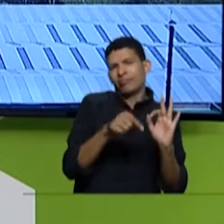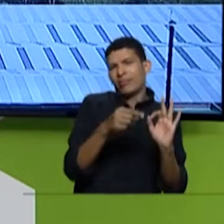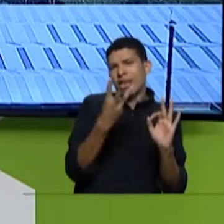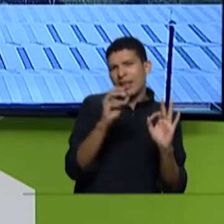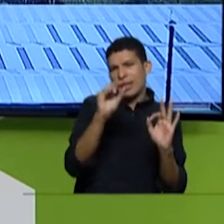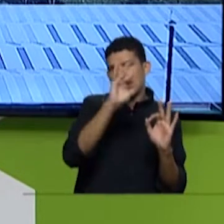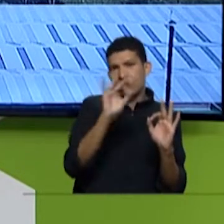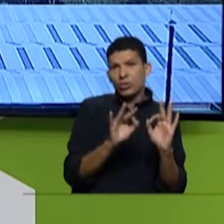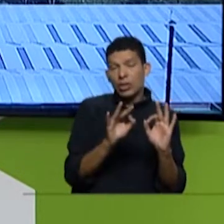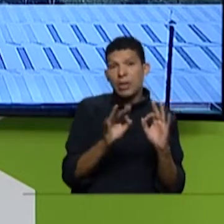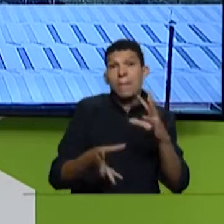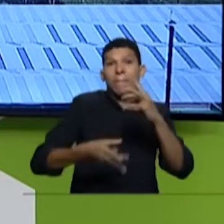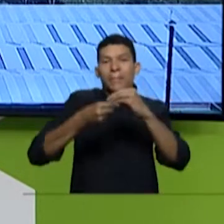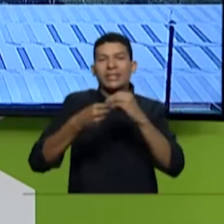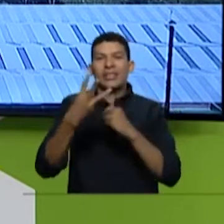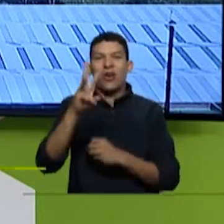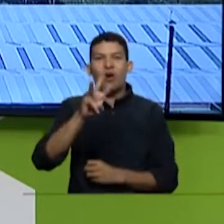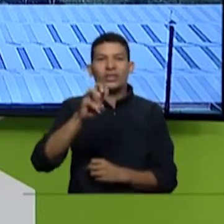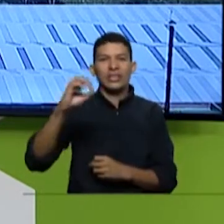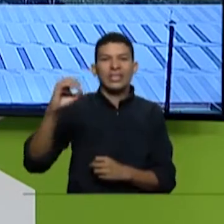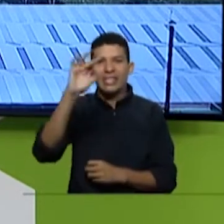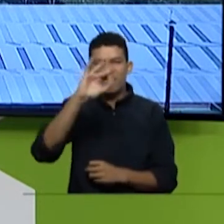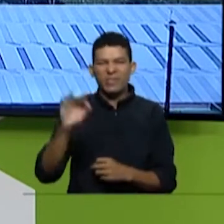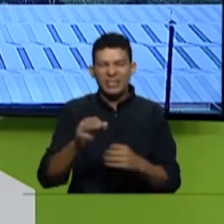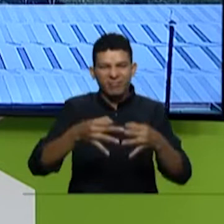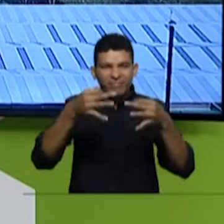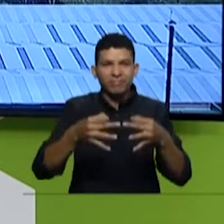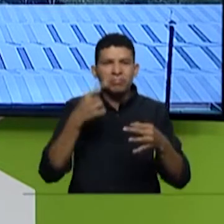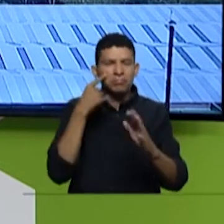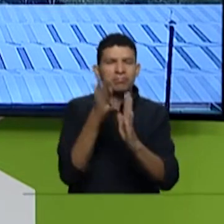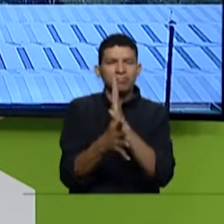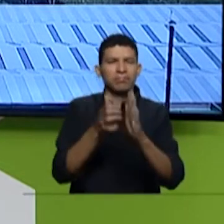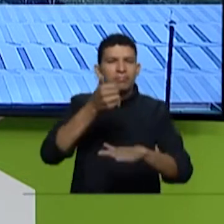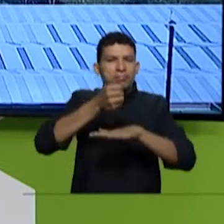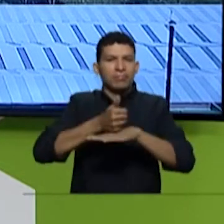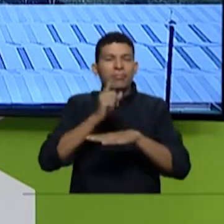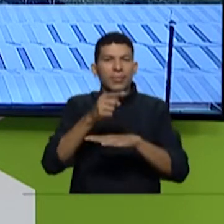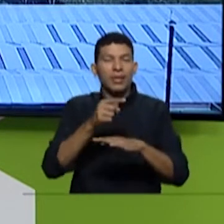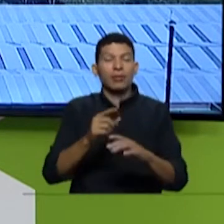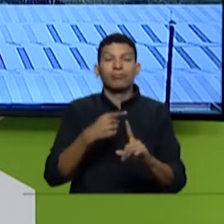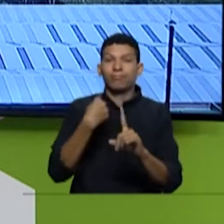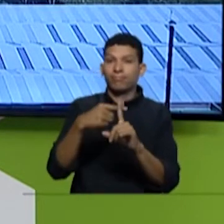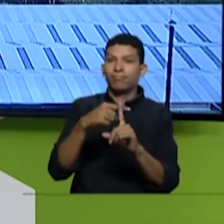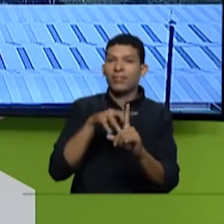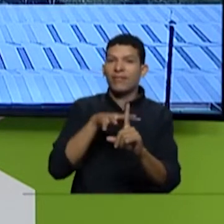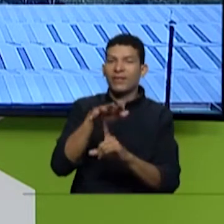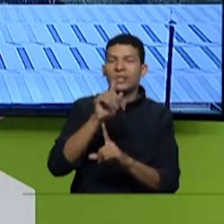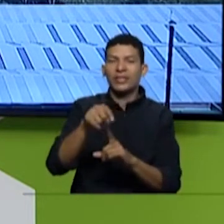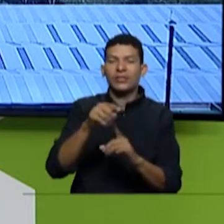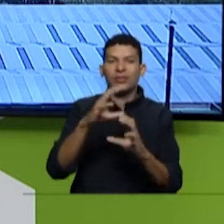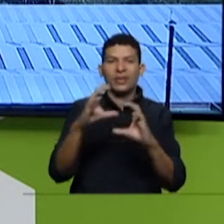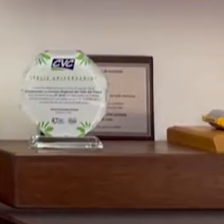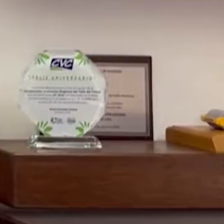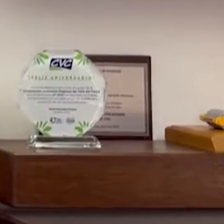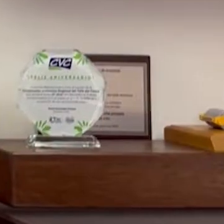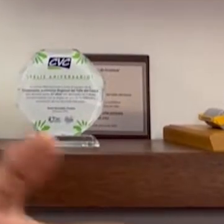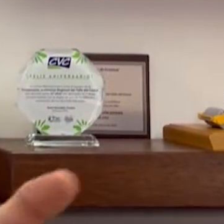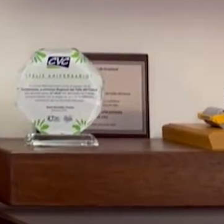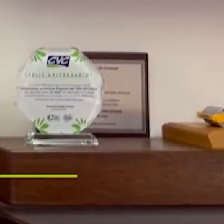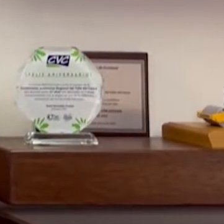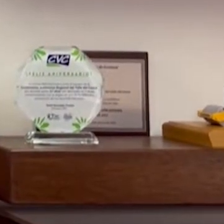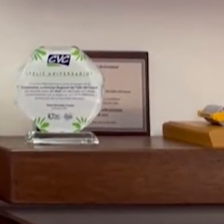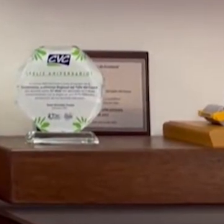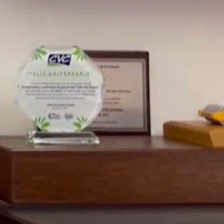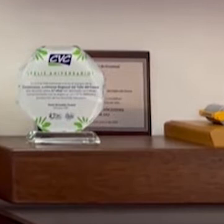30% actual a un 80%. El director de la CBC explica decisión que afectará positivamente al segundo río del país. Bueno,